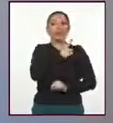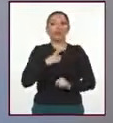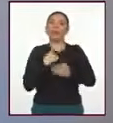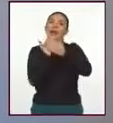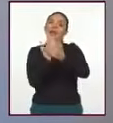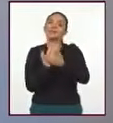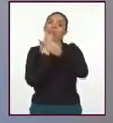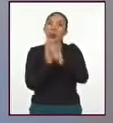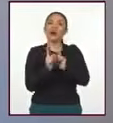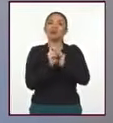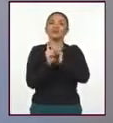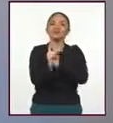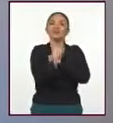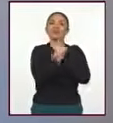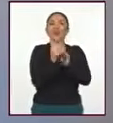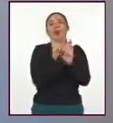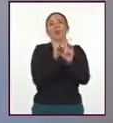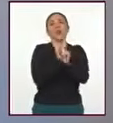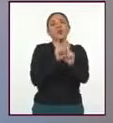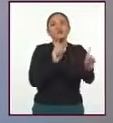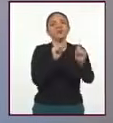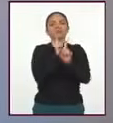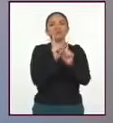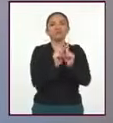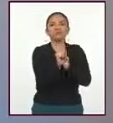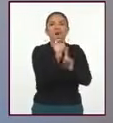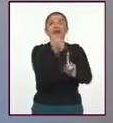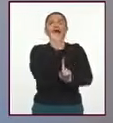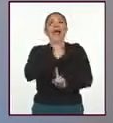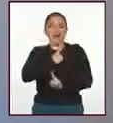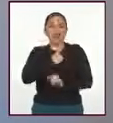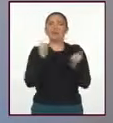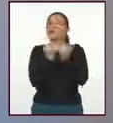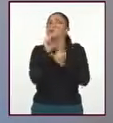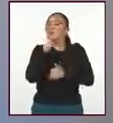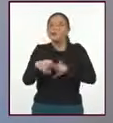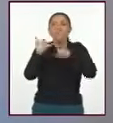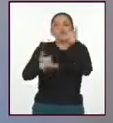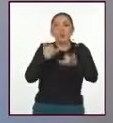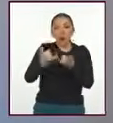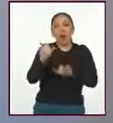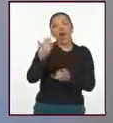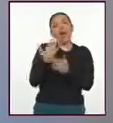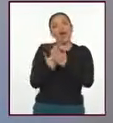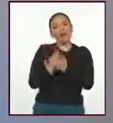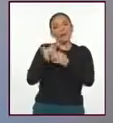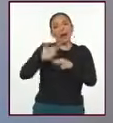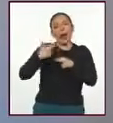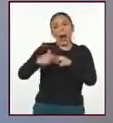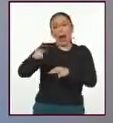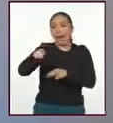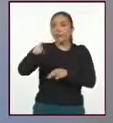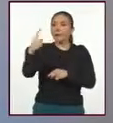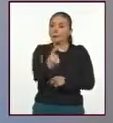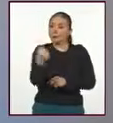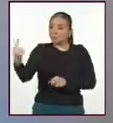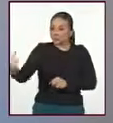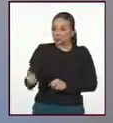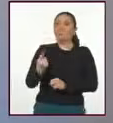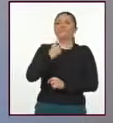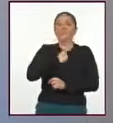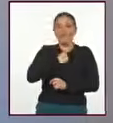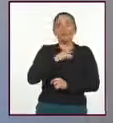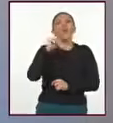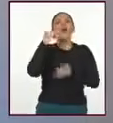fila, lo mismo con un juego. La forma en la cual uno afronta el éxito o el fracaso en un juego es algo que también